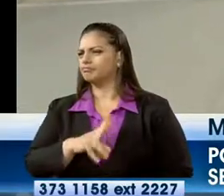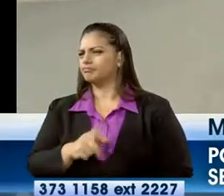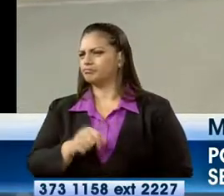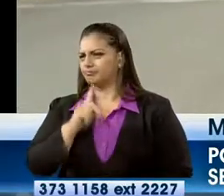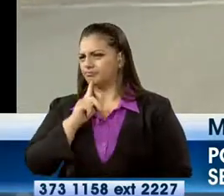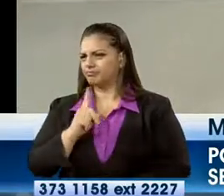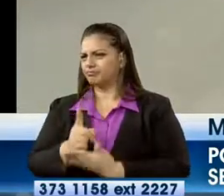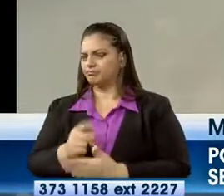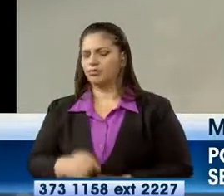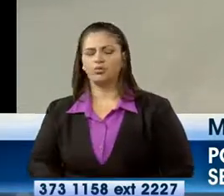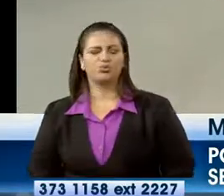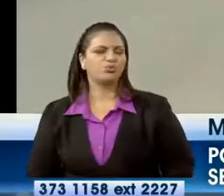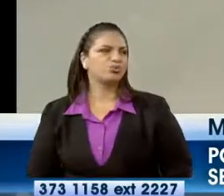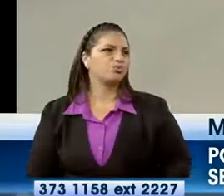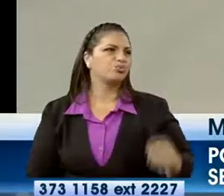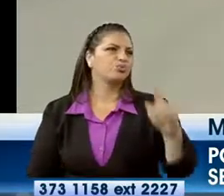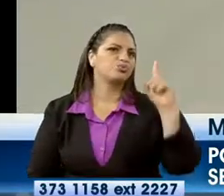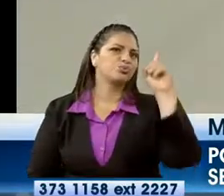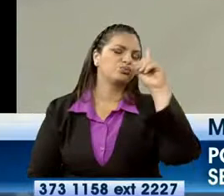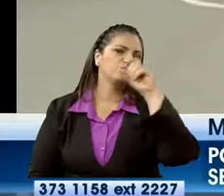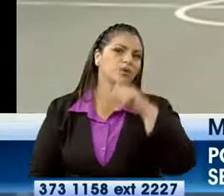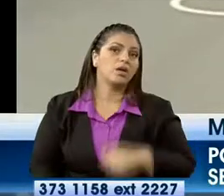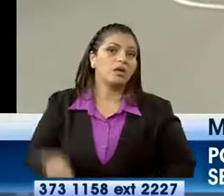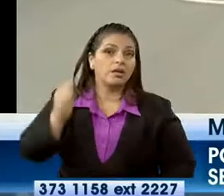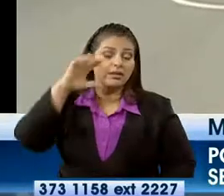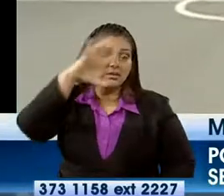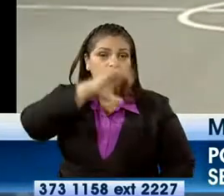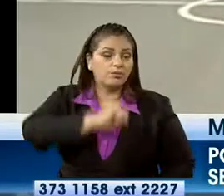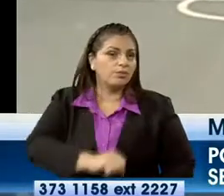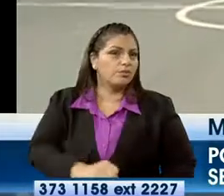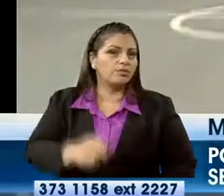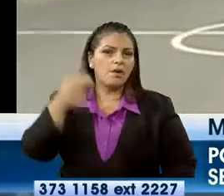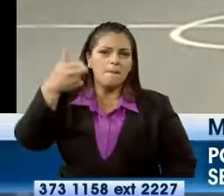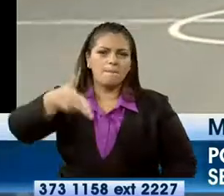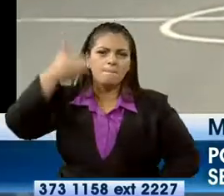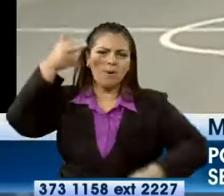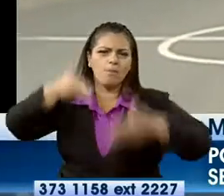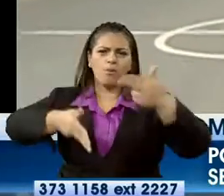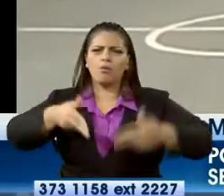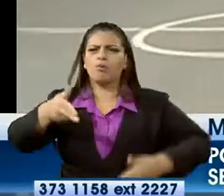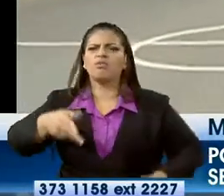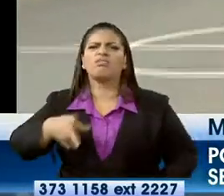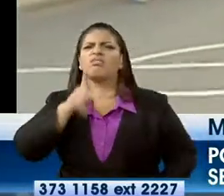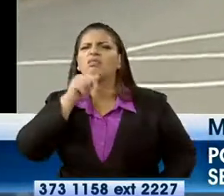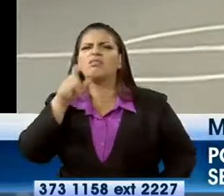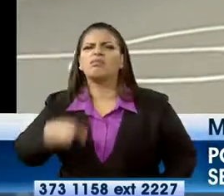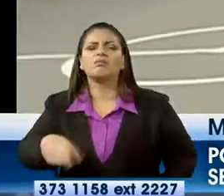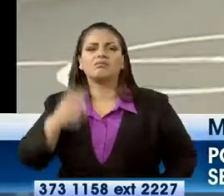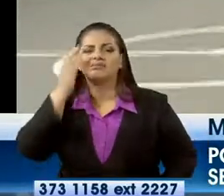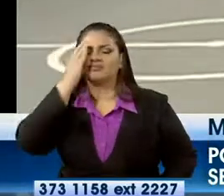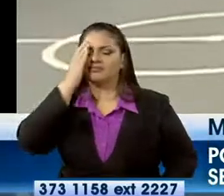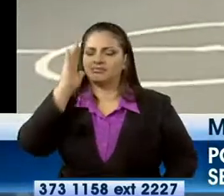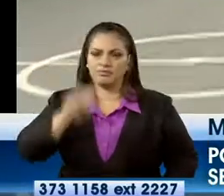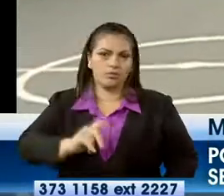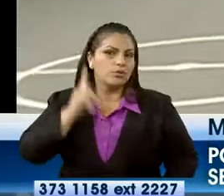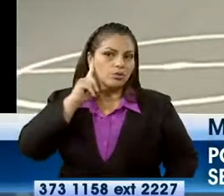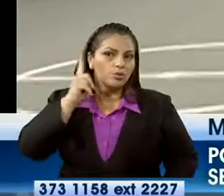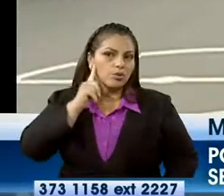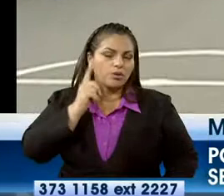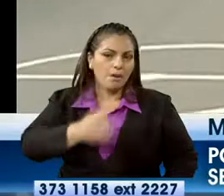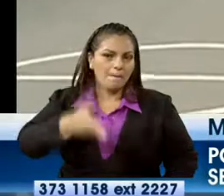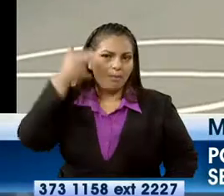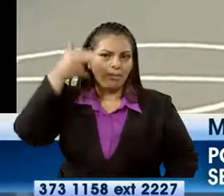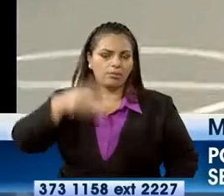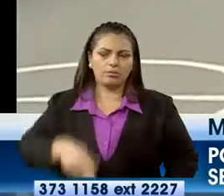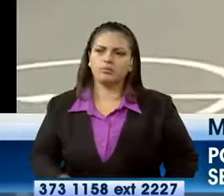Pues aquí es terrible, que todo lo de anoche ha habido una balacera, dicen la gente. Pues no hemos visto quiénes son, pues no. O sea, ¿usted sí escuchó los disparos? Sí. Pregunto,